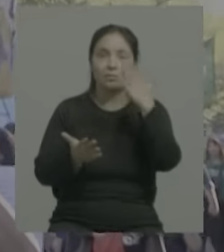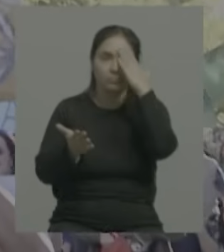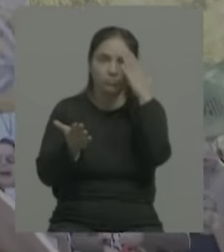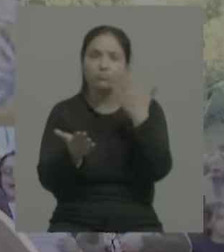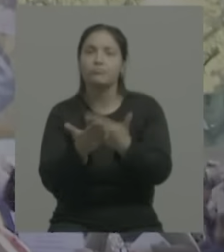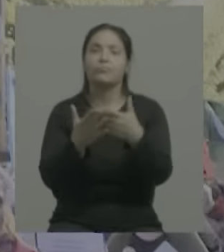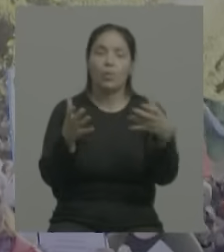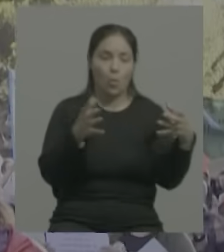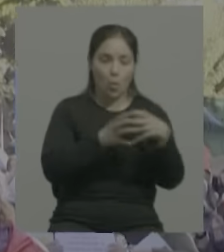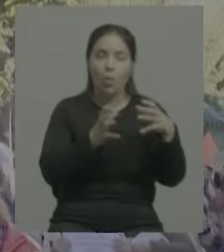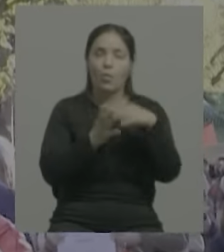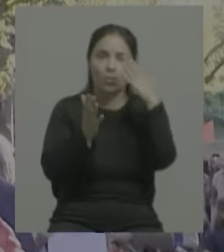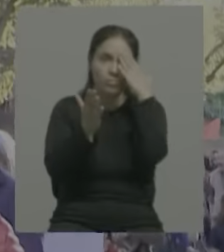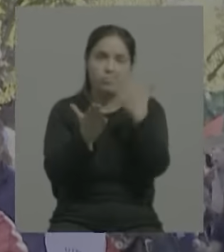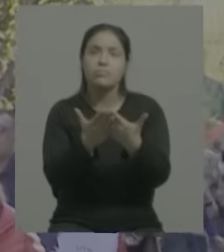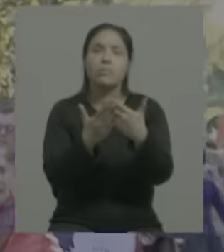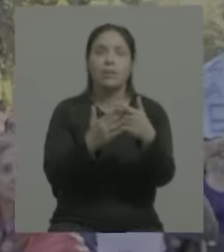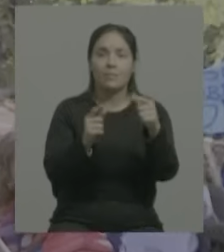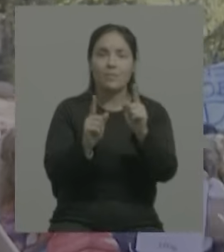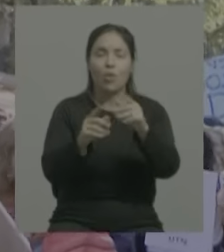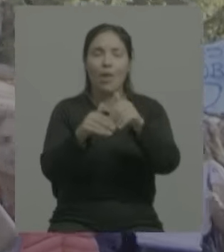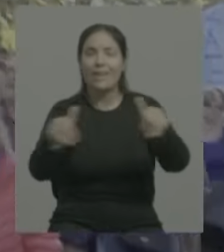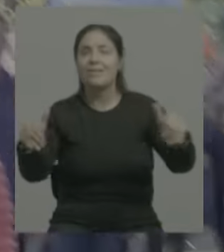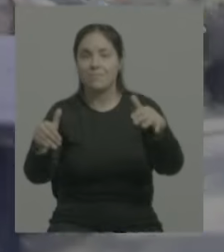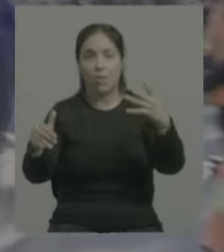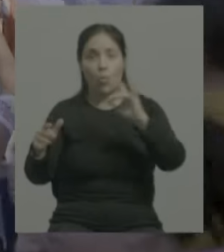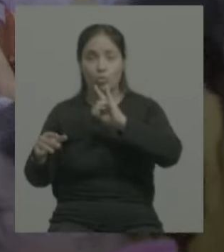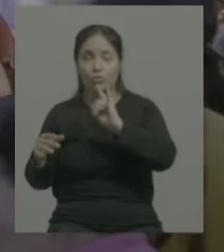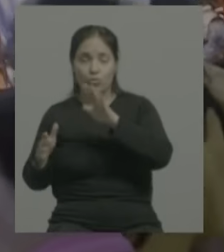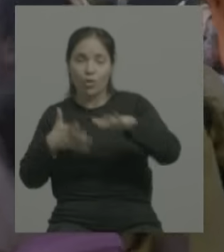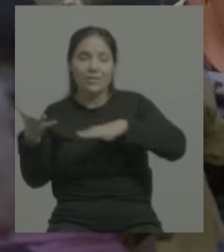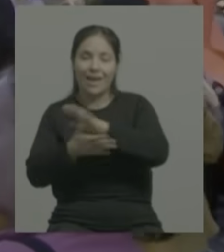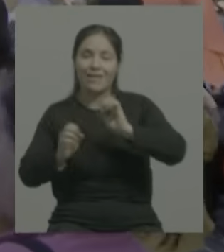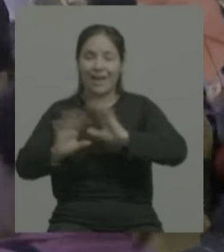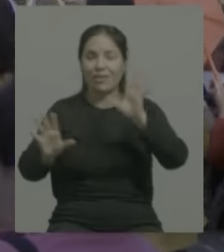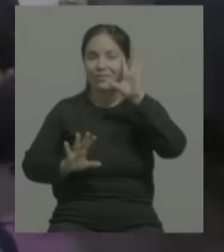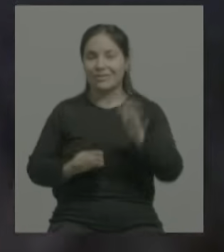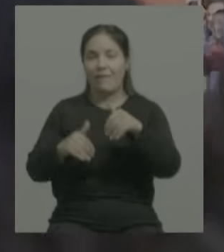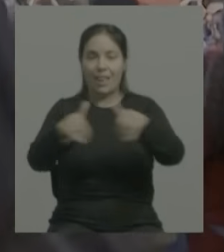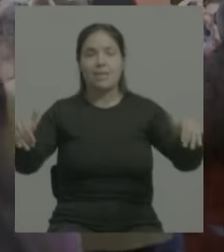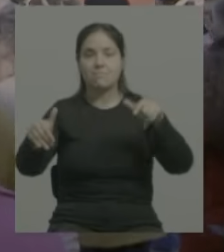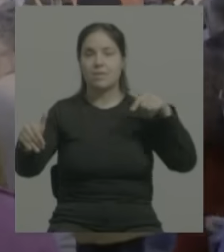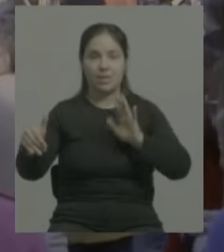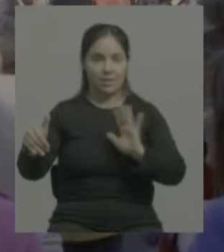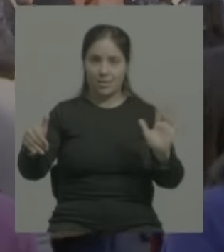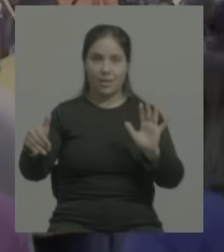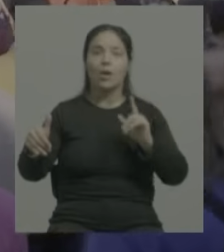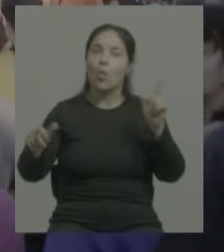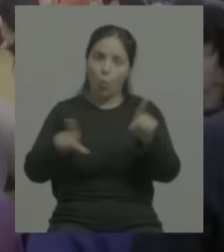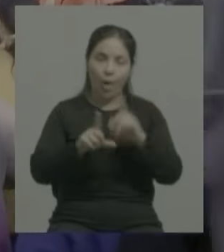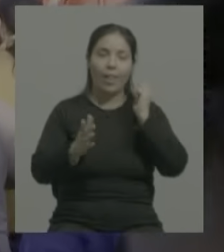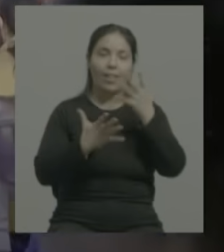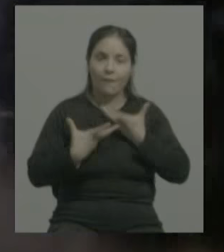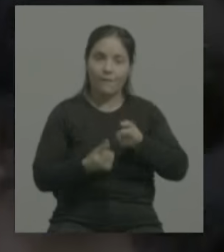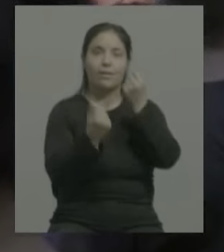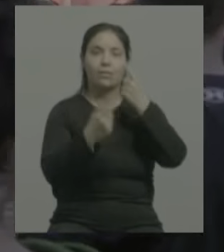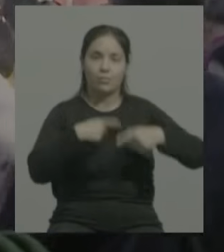Unidos y mantengamos ese límite que la sociedad supo trazar y que vamos a tener que seguir defendiendo y lo vamos a hacer todos juntos y